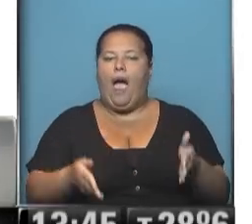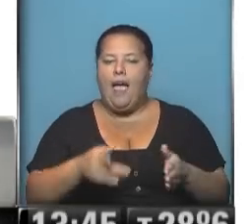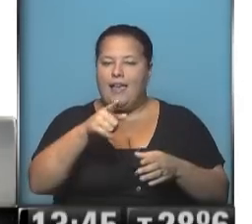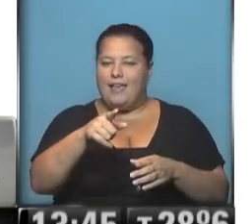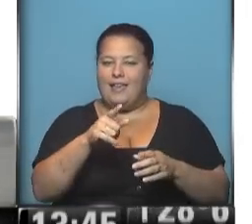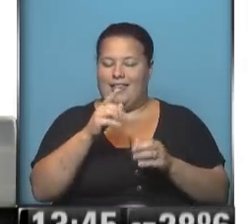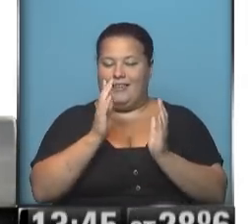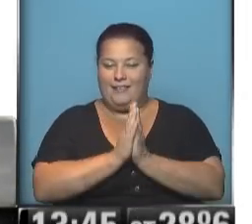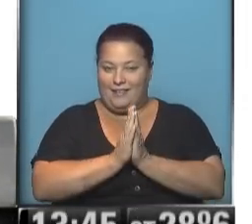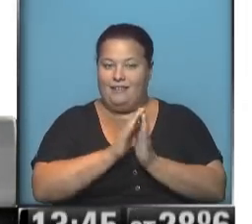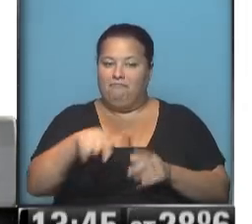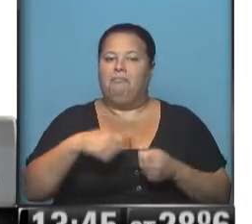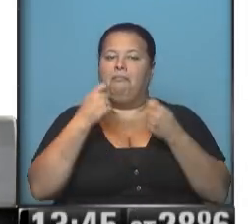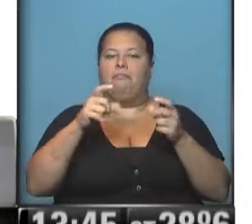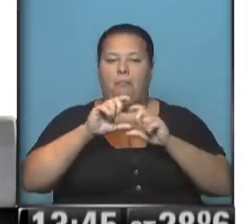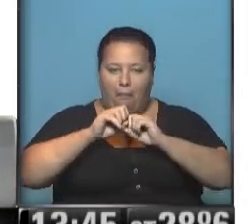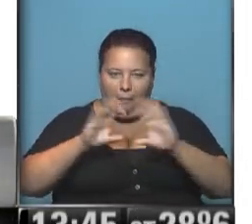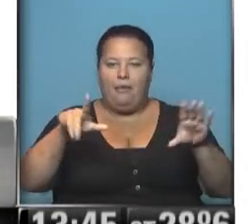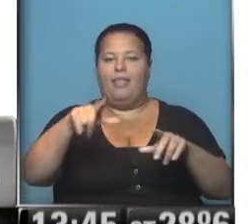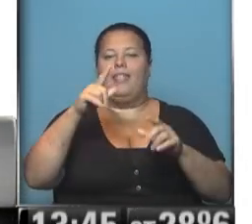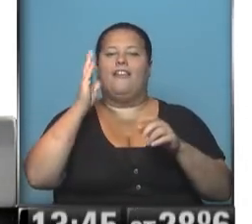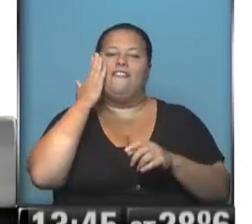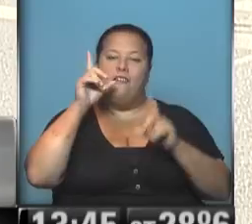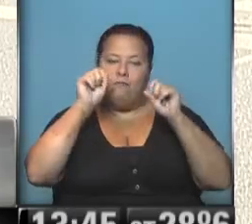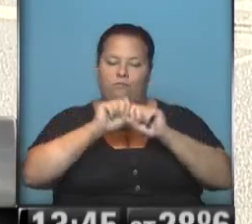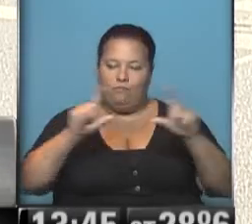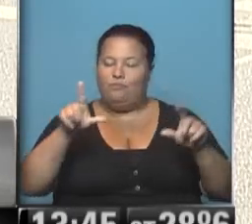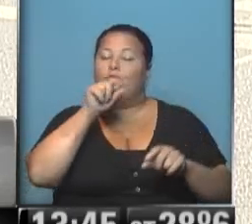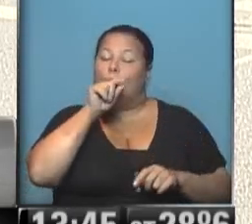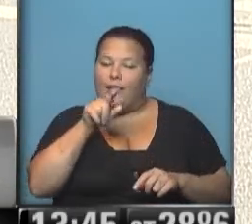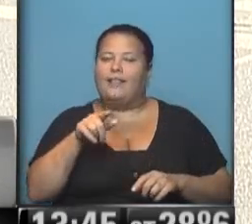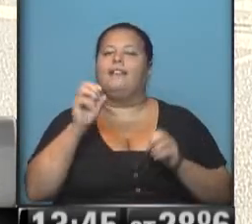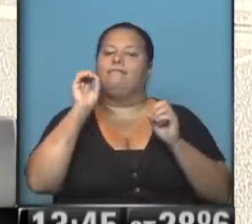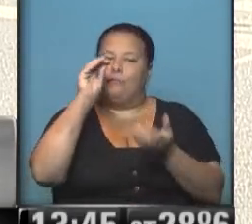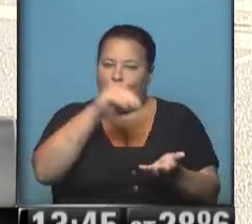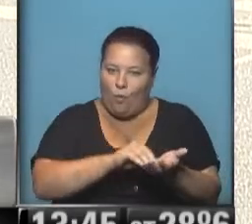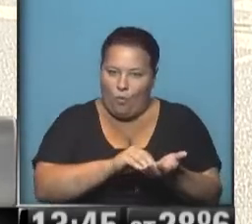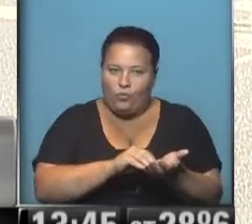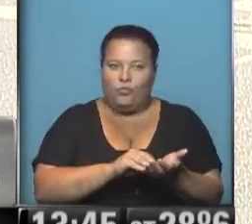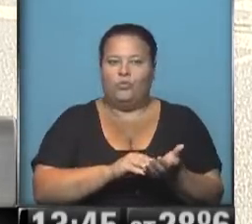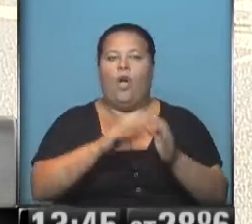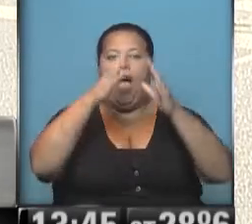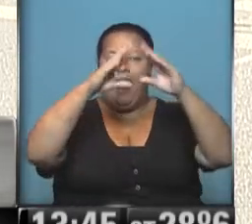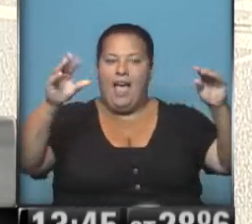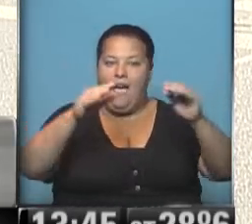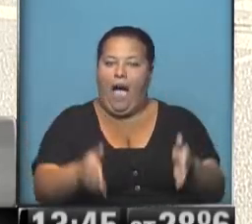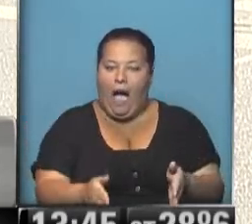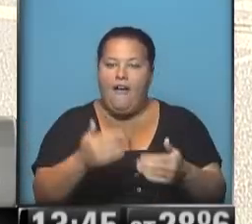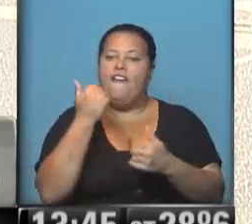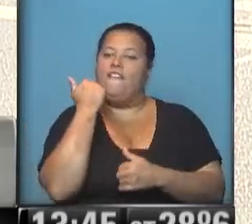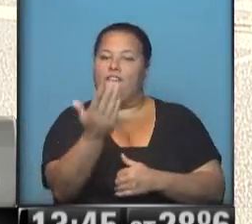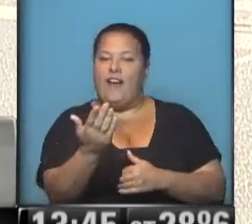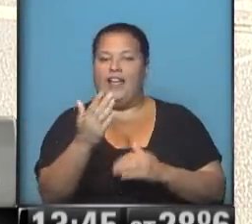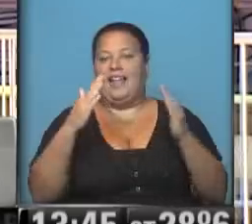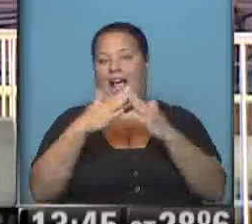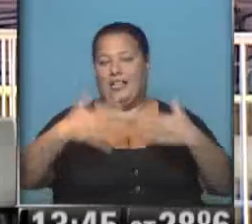allí apareció el pesebre, están las fotografías de la red social Twitter, aparece justamente a los pies del árbol de la Navidad que está frente a la